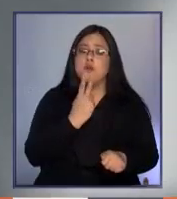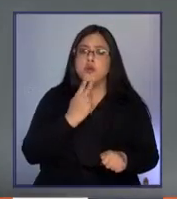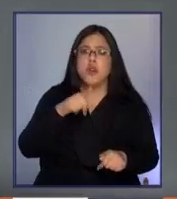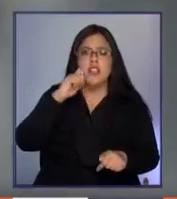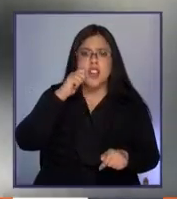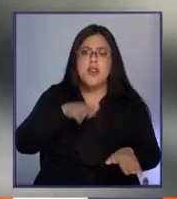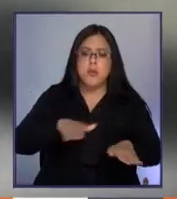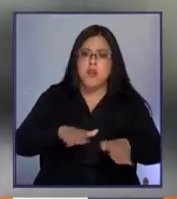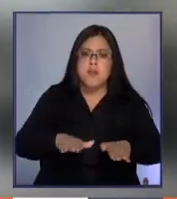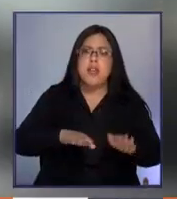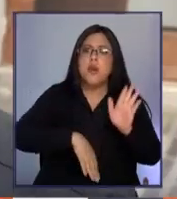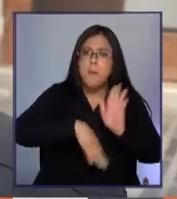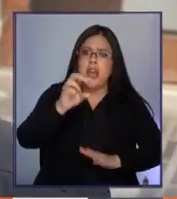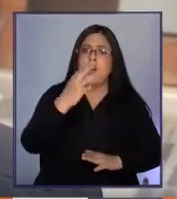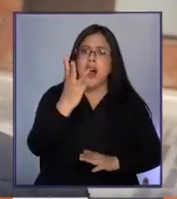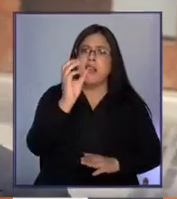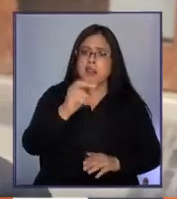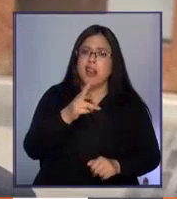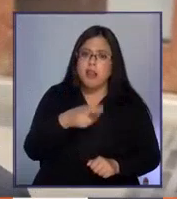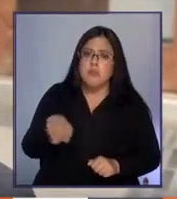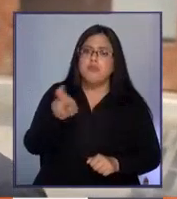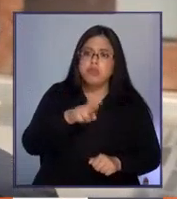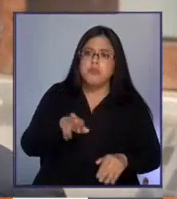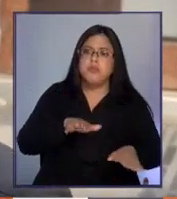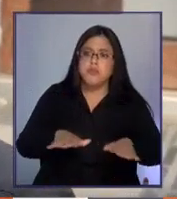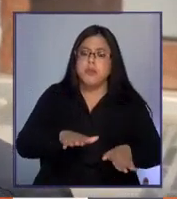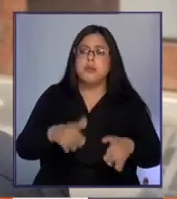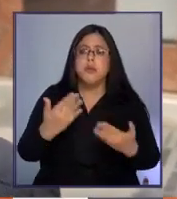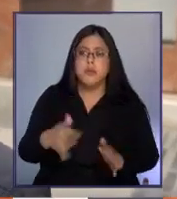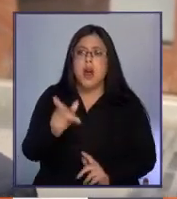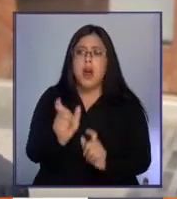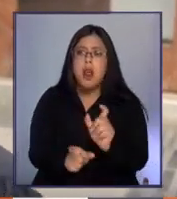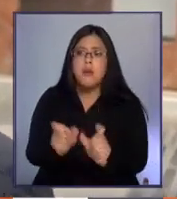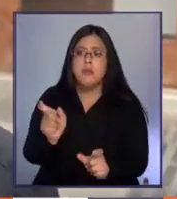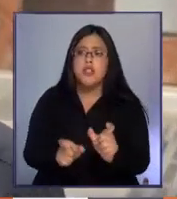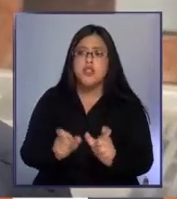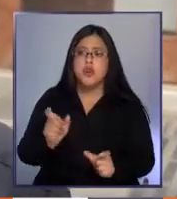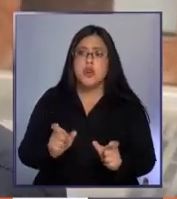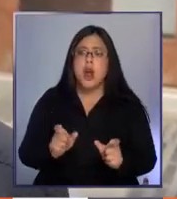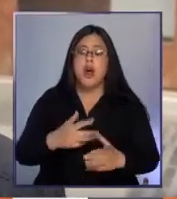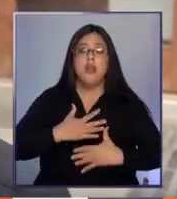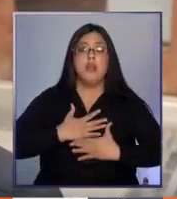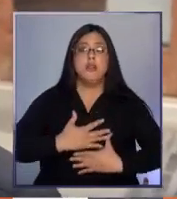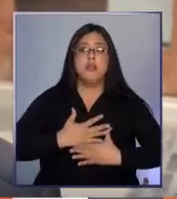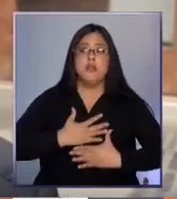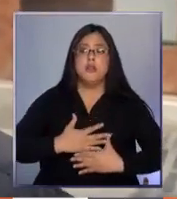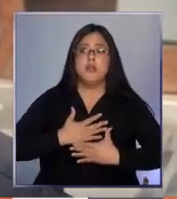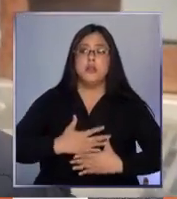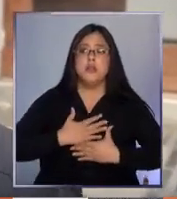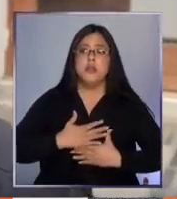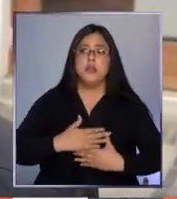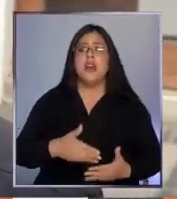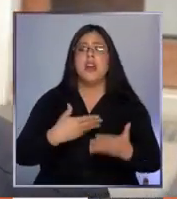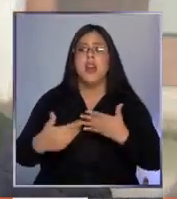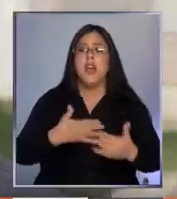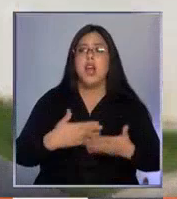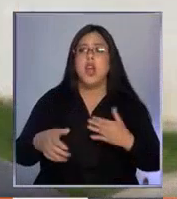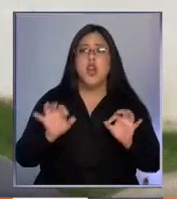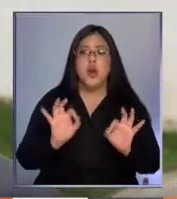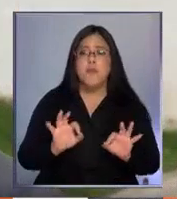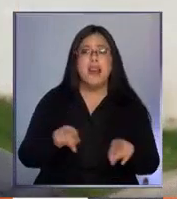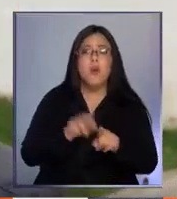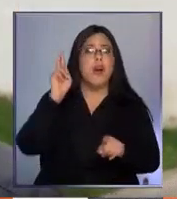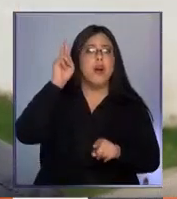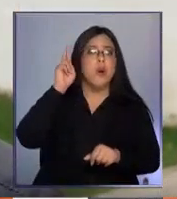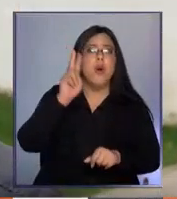réplicas. La gente tiende a estar en pánico, que también es normal, vamos a jugar el 27F. Acá